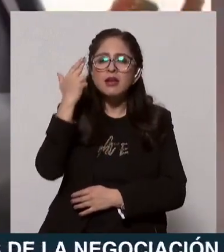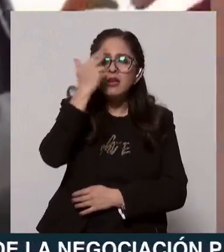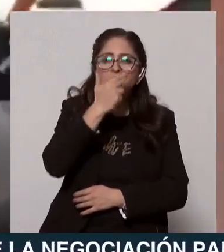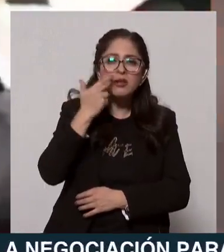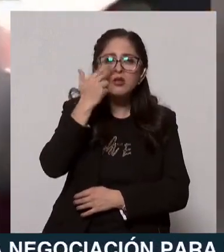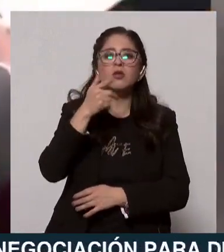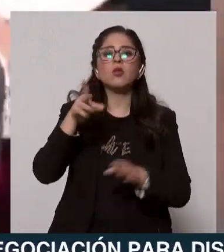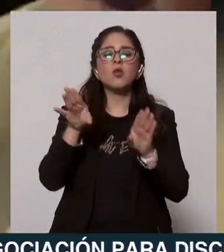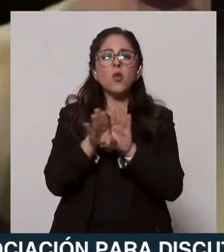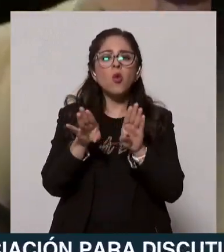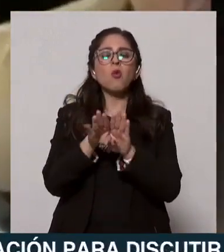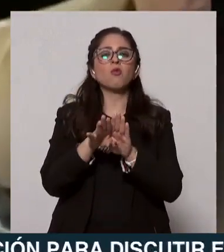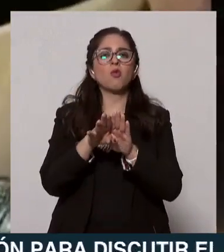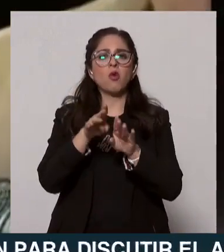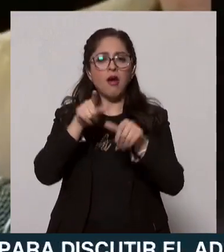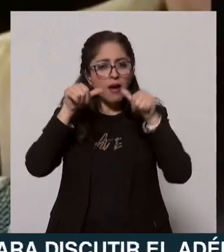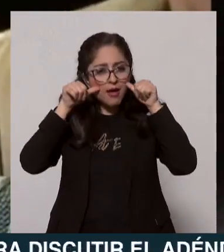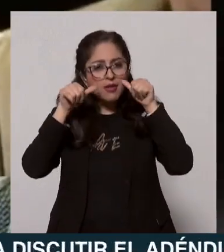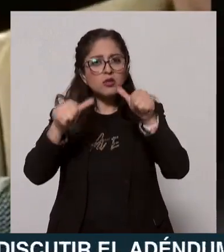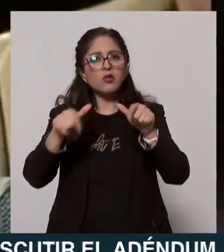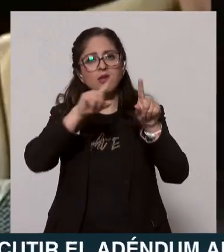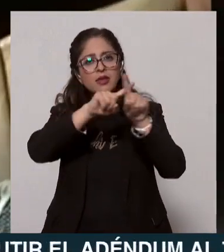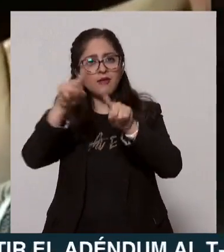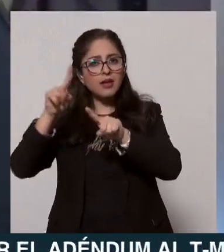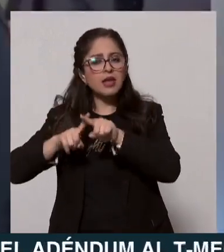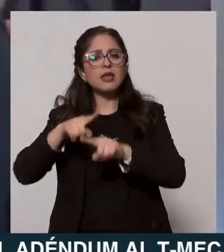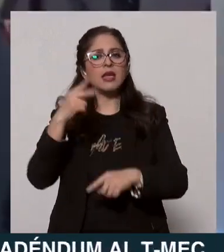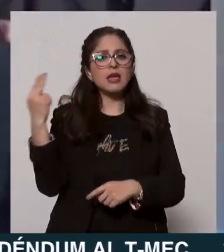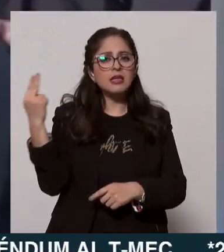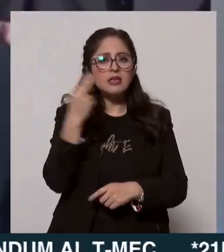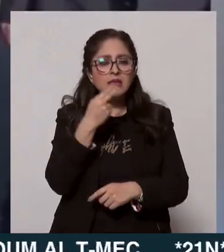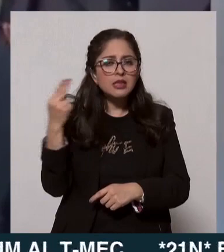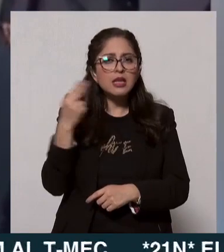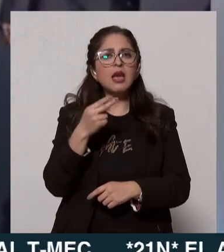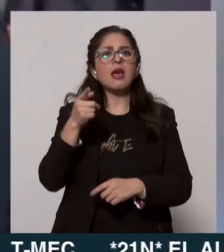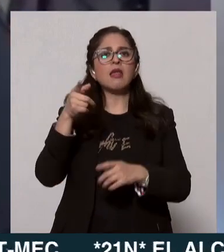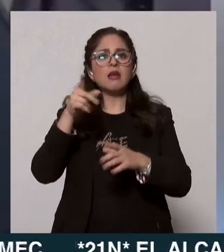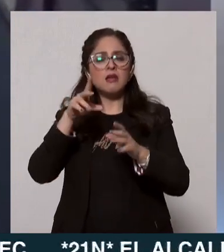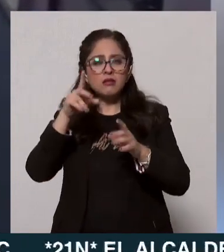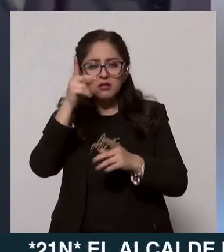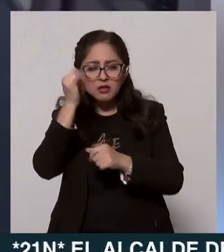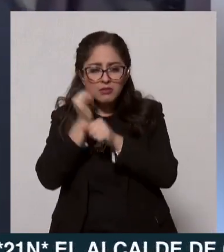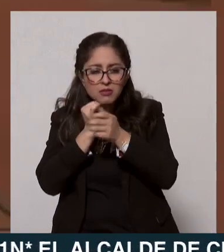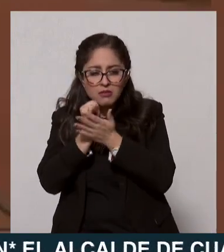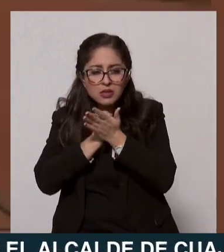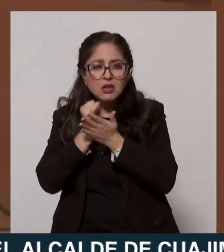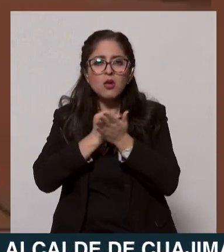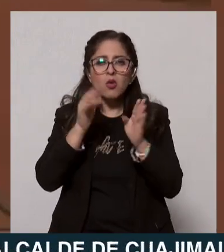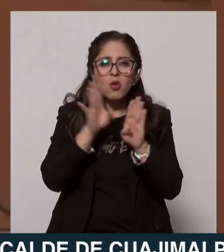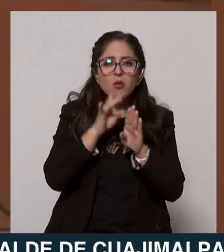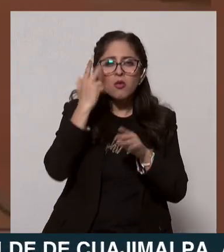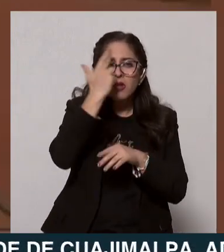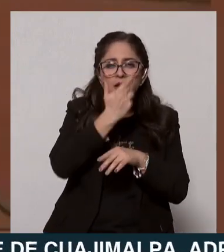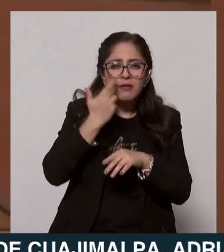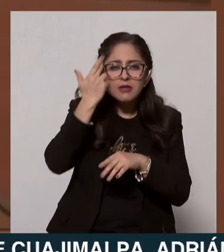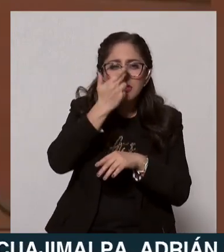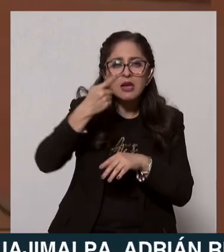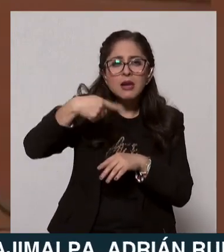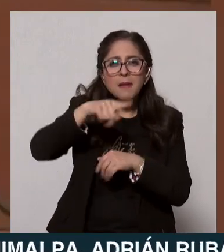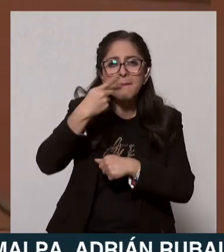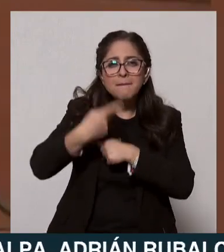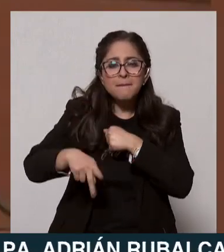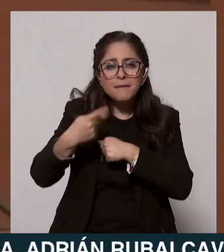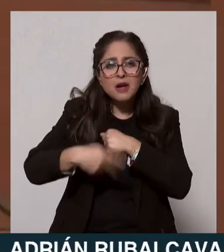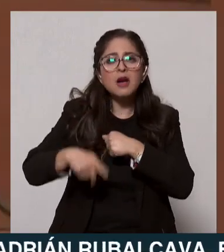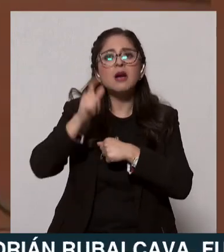pronunciarse, responder a la necesidad, identificación, rastreo de datos que ven peligrosidad y riesgo